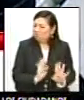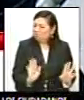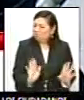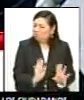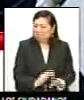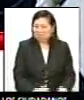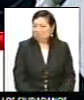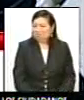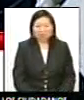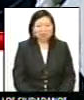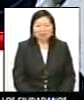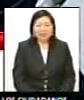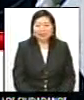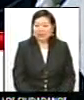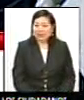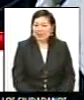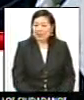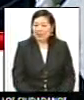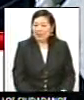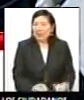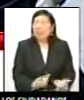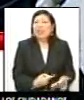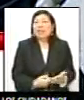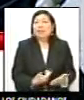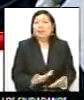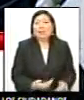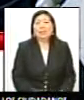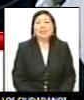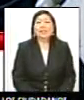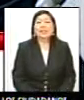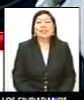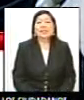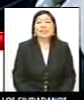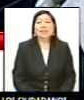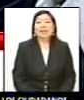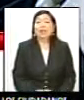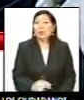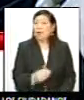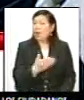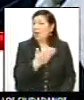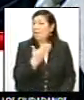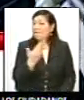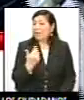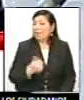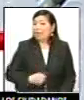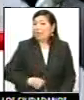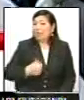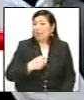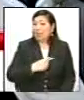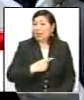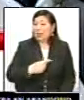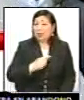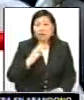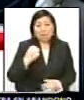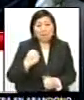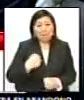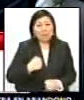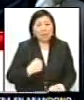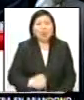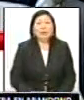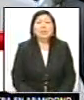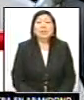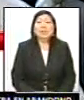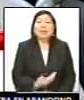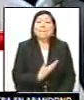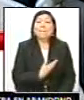hechos no intervinieron funciones. Ahora, ¿qué es lo que pasa? No hay que olvidar que el jefe supremo de las Fuerzas Armadas y las Fuerzas Policiales es el presidente de